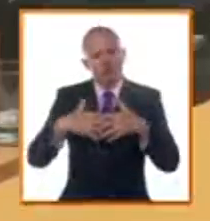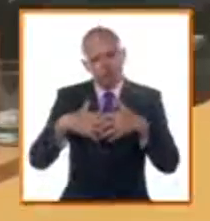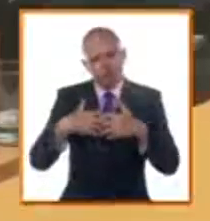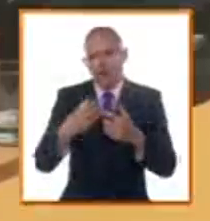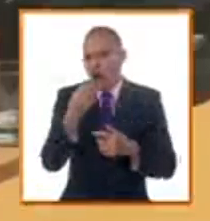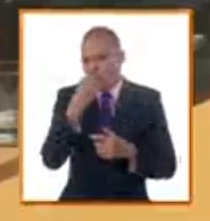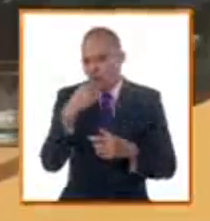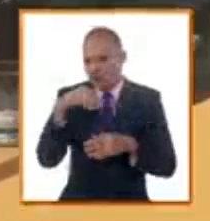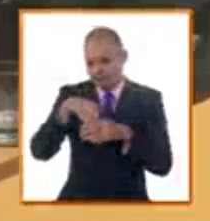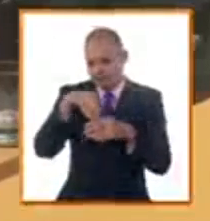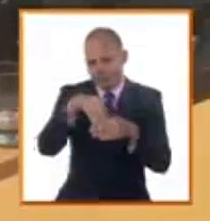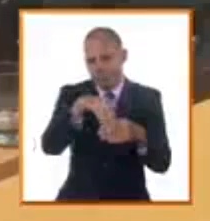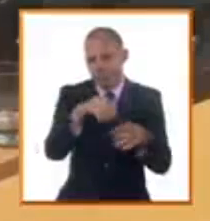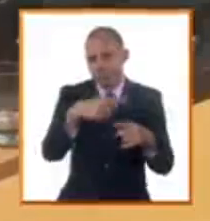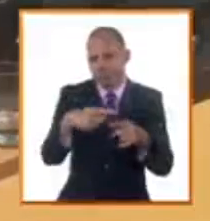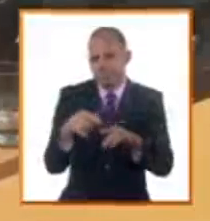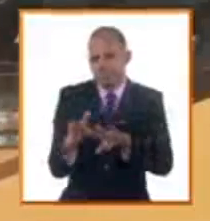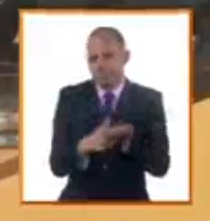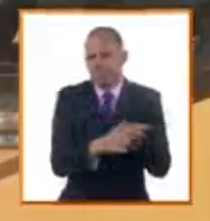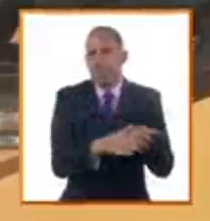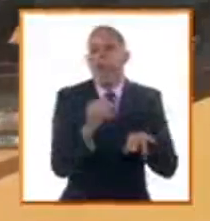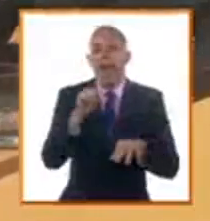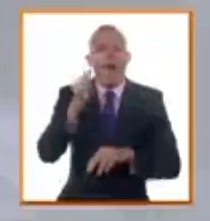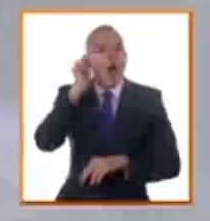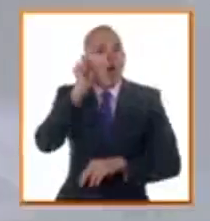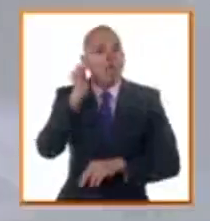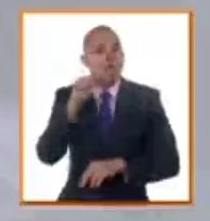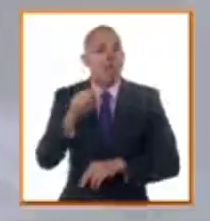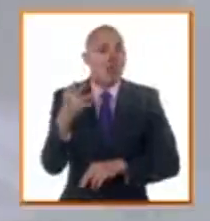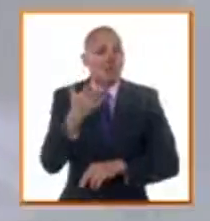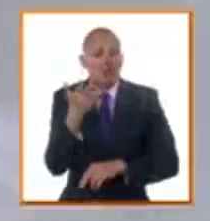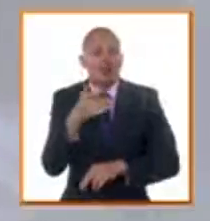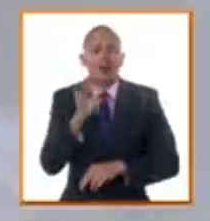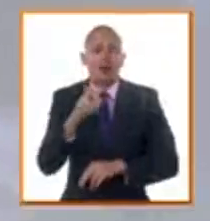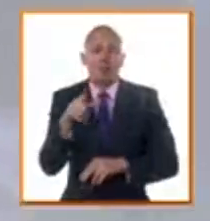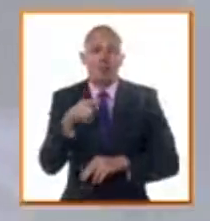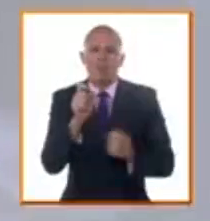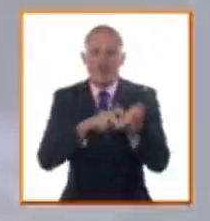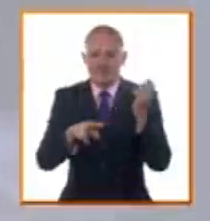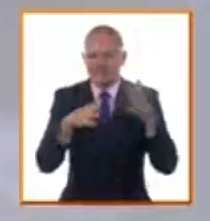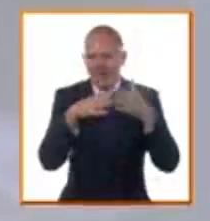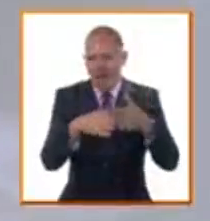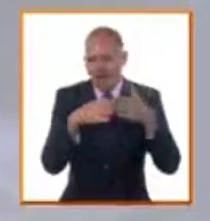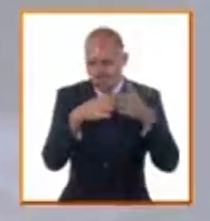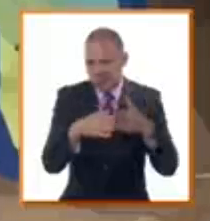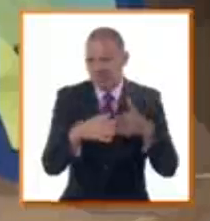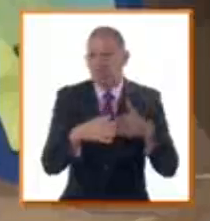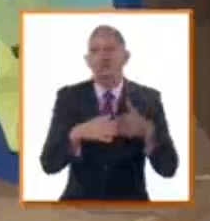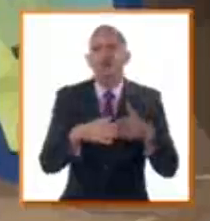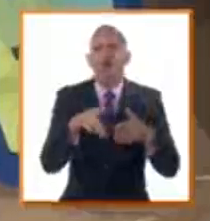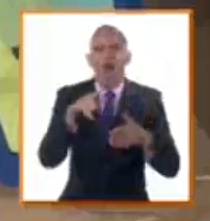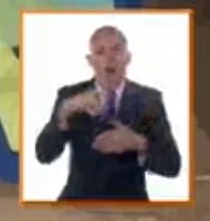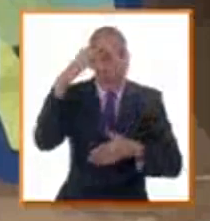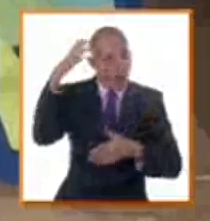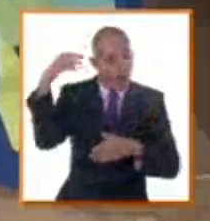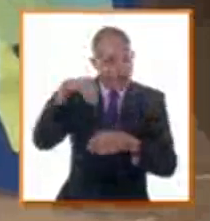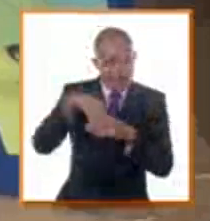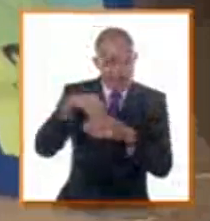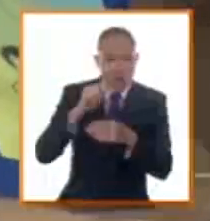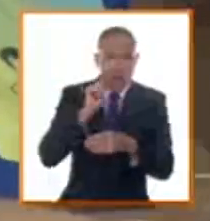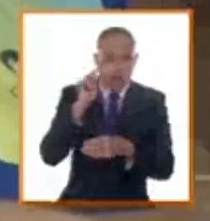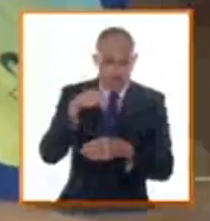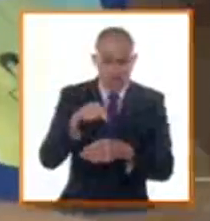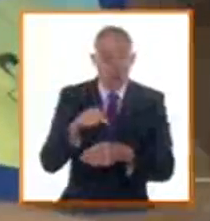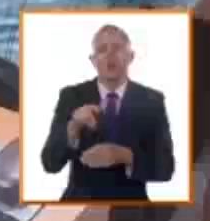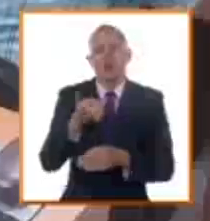con la presencia de la miembro del Comité Central y primera secretaria en Granma, Yanaisi Capó Nápoles, y Yanexi Terry Gutiérrez, gobernadora, se